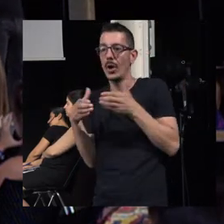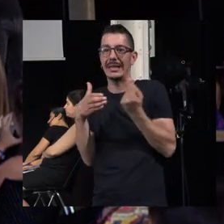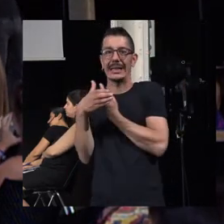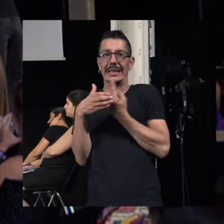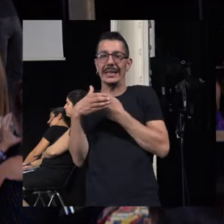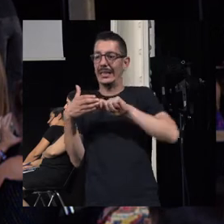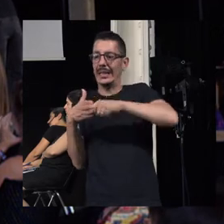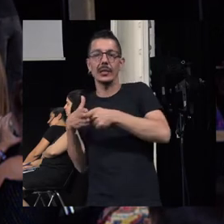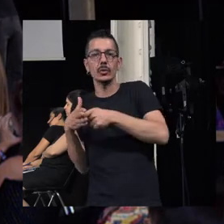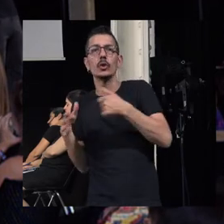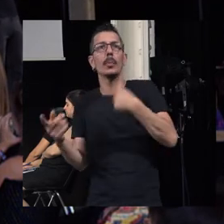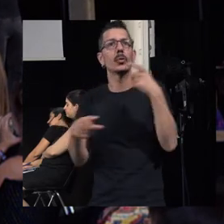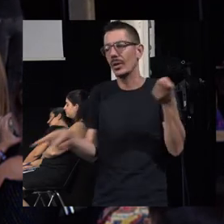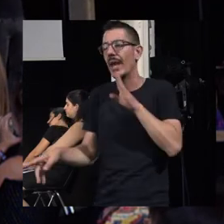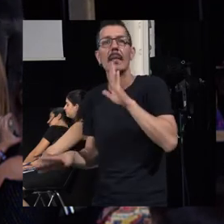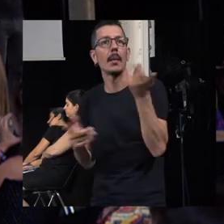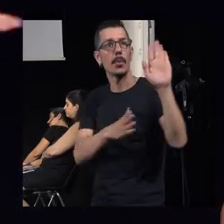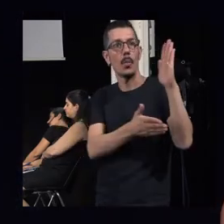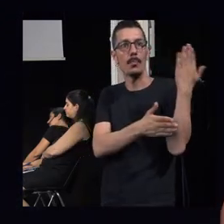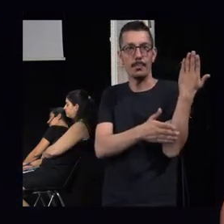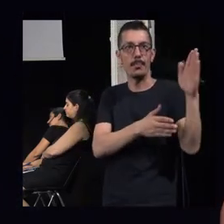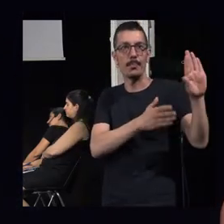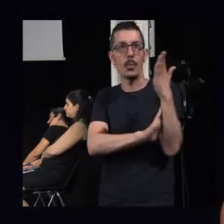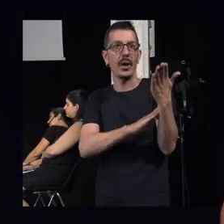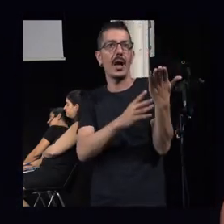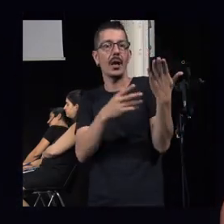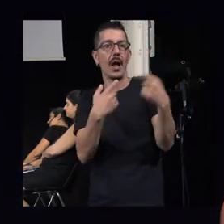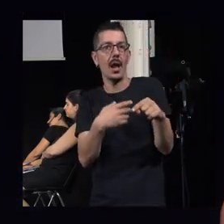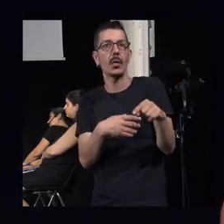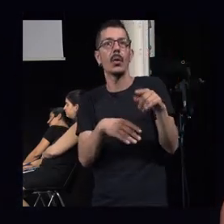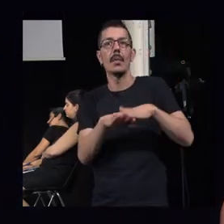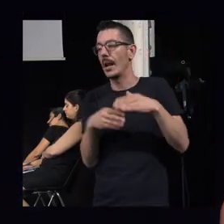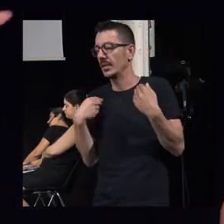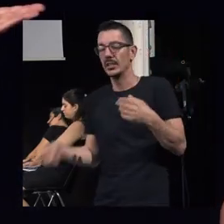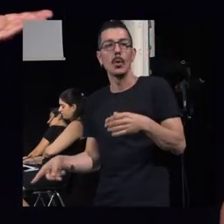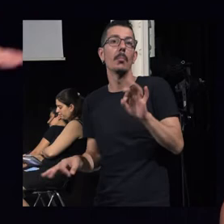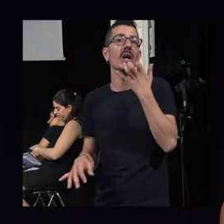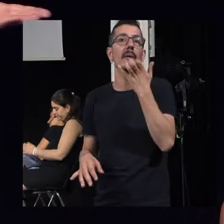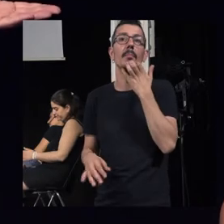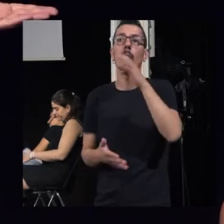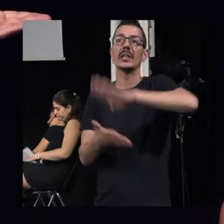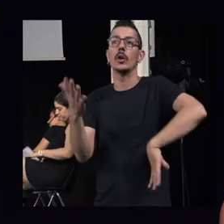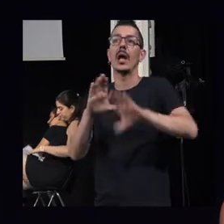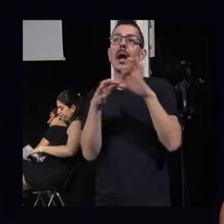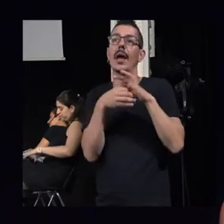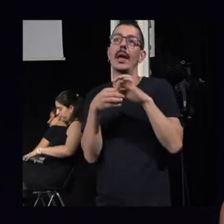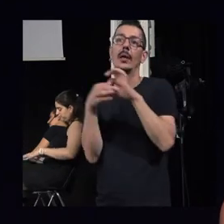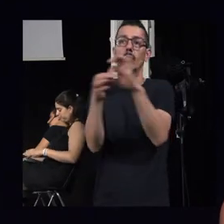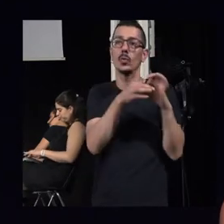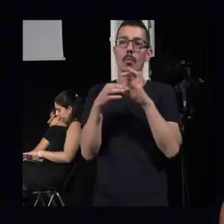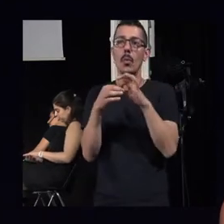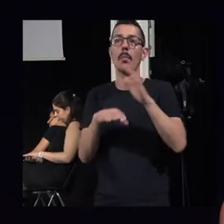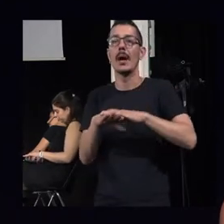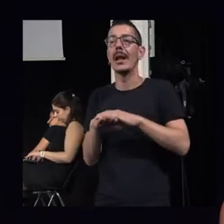le pregunto a esta organización política, ¿qué propuesta tiene Barcelona en común para la comunidad disidente sexual